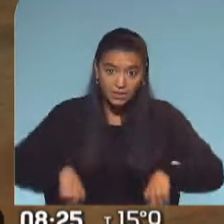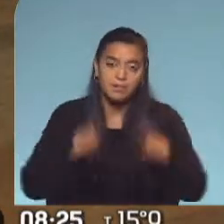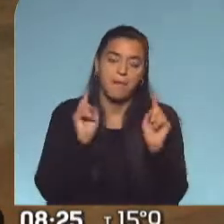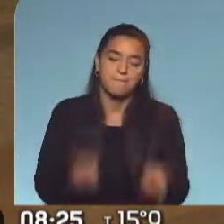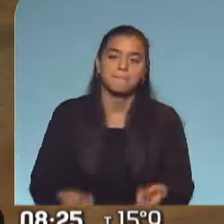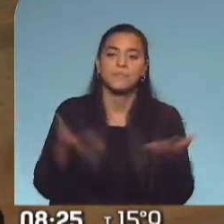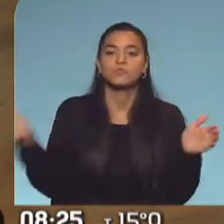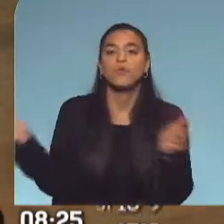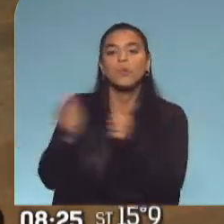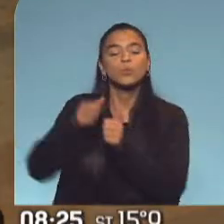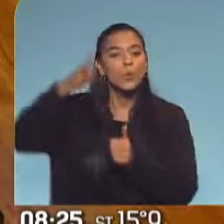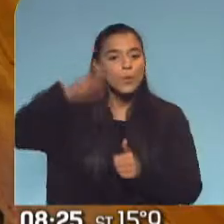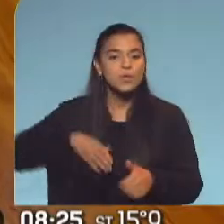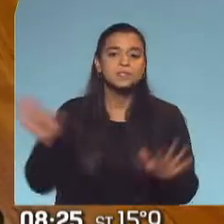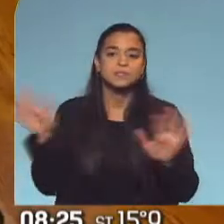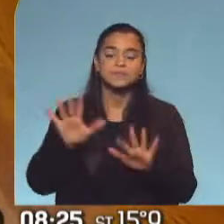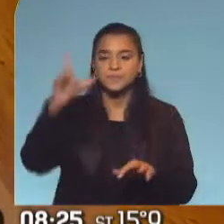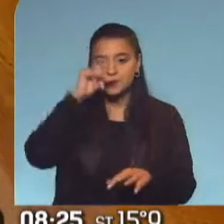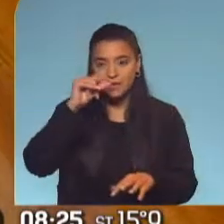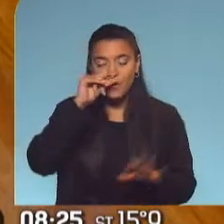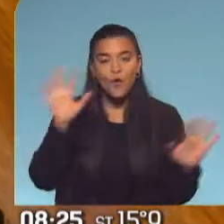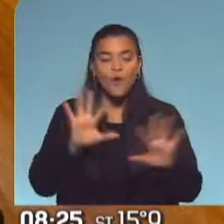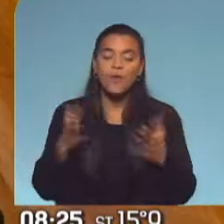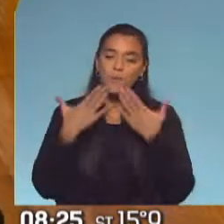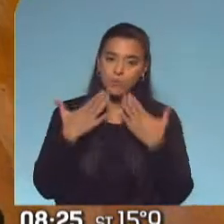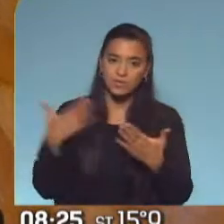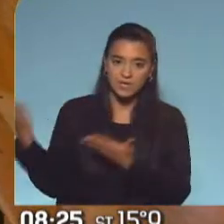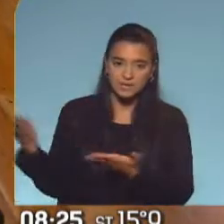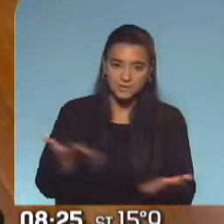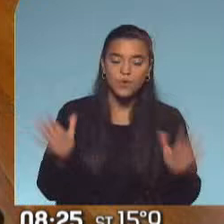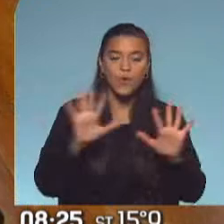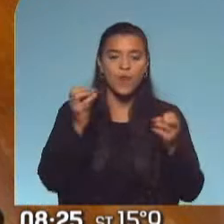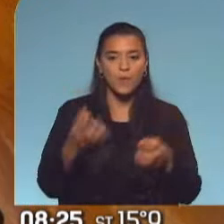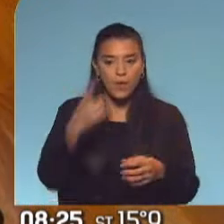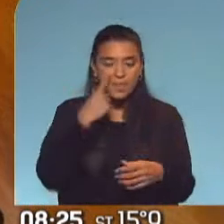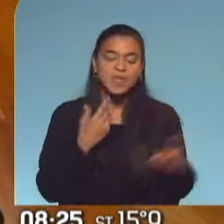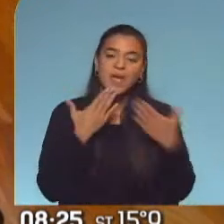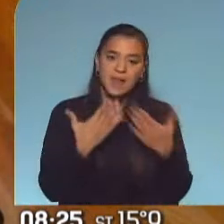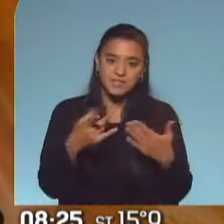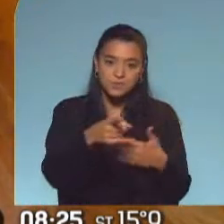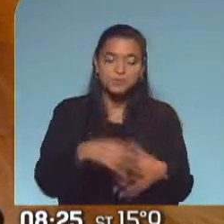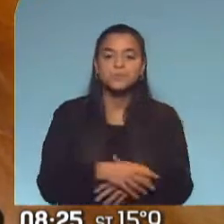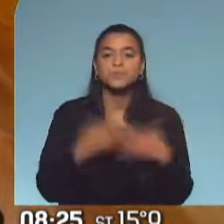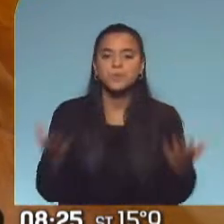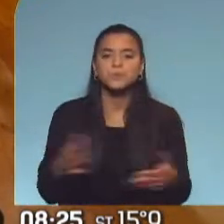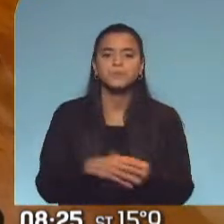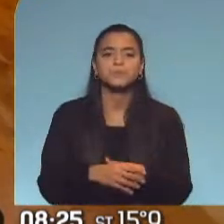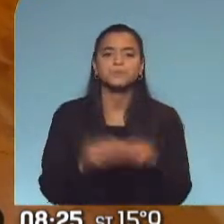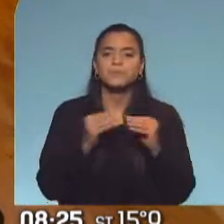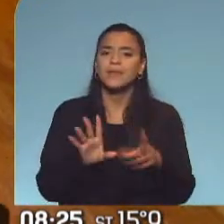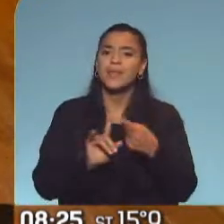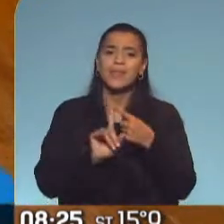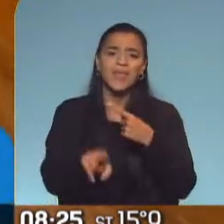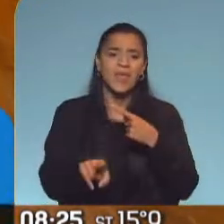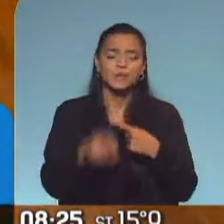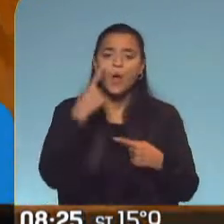Vero Urrelabeitia, ya mismo estamos saludando al ministro Nicolás Trota. Muchas gracias, ministro, por estar aquí. Muy buenos días. Gracias a ustedes. Buenos días. Bueno, comenzamos directamente